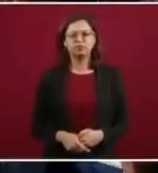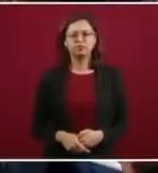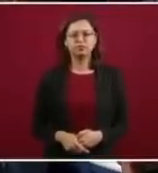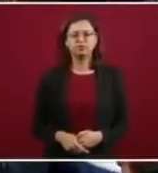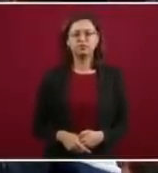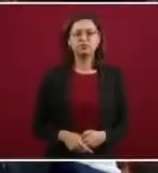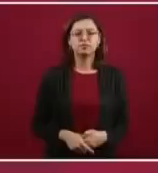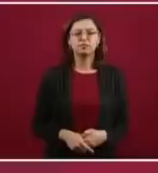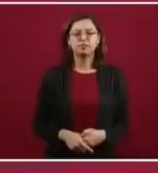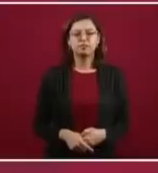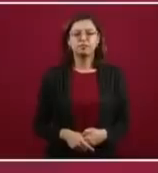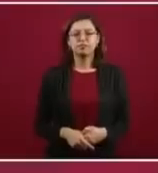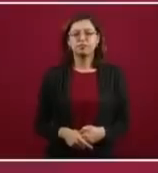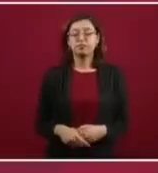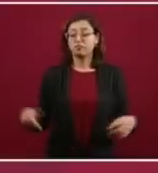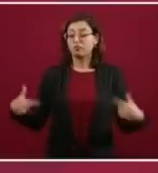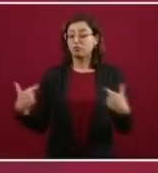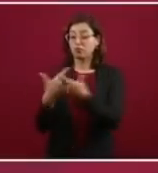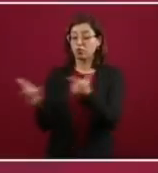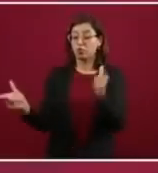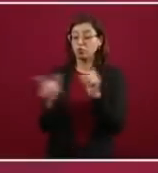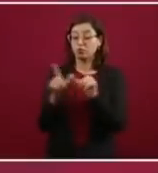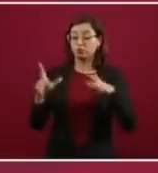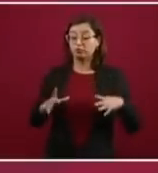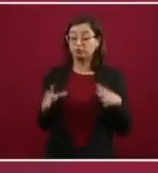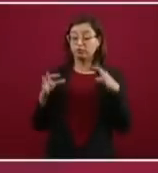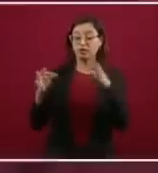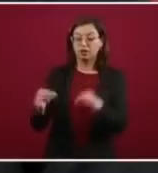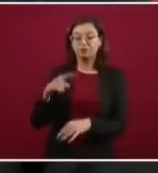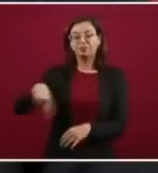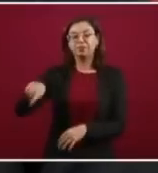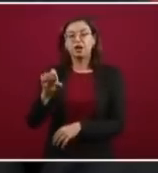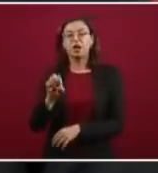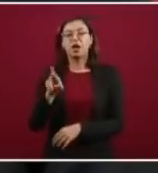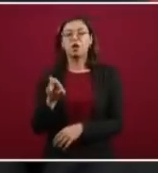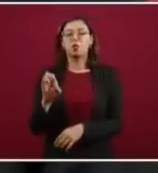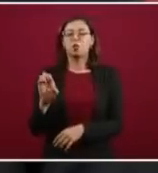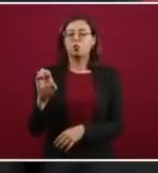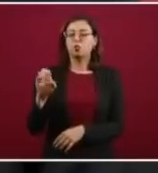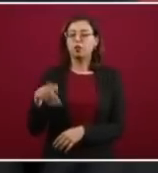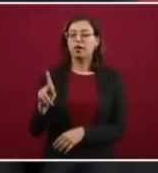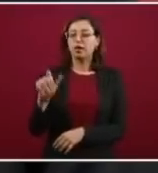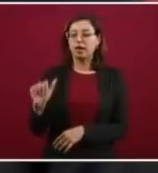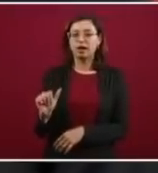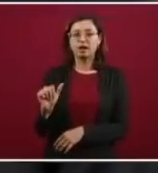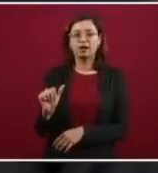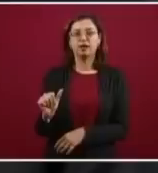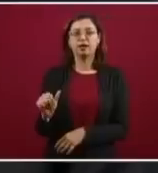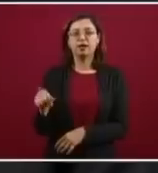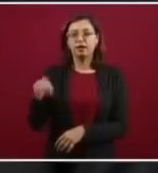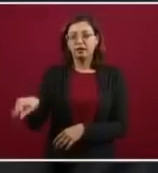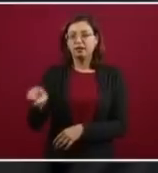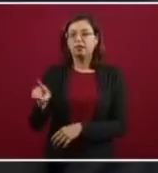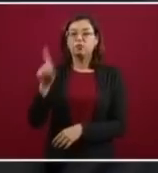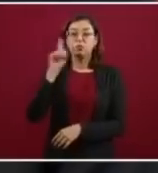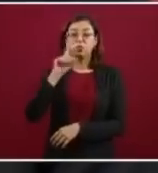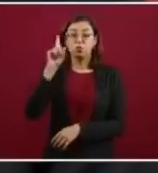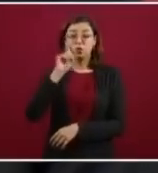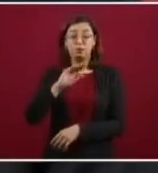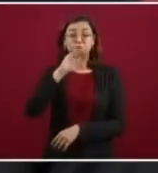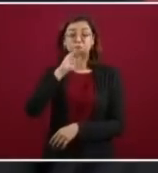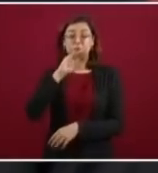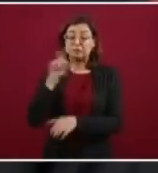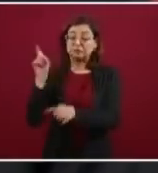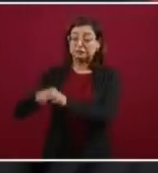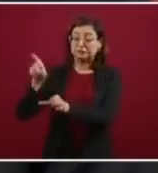un agrupamiento como el de Eureka, de madres que por años han buscado a